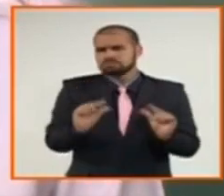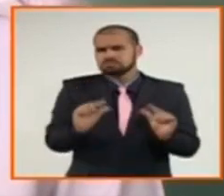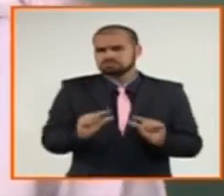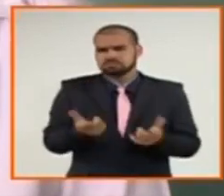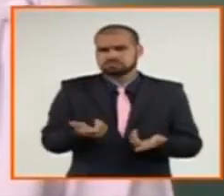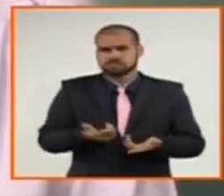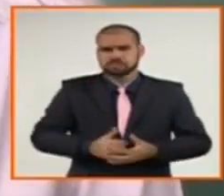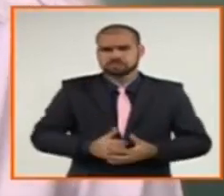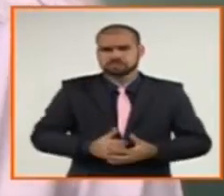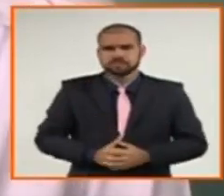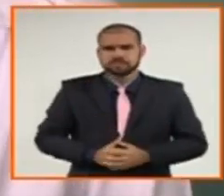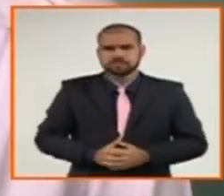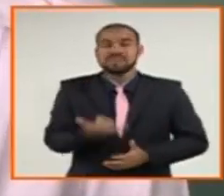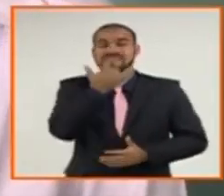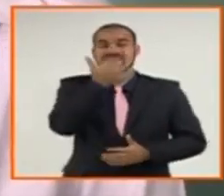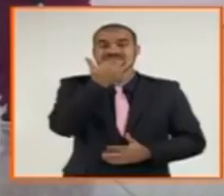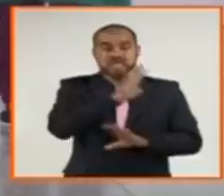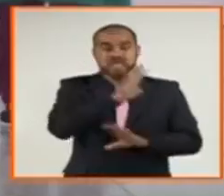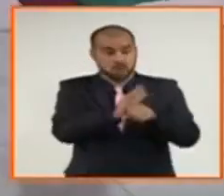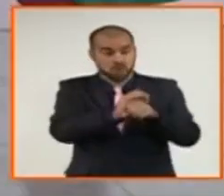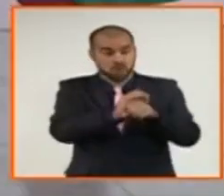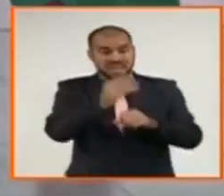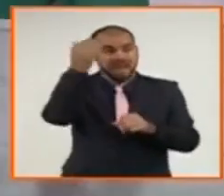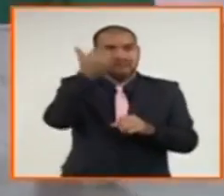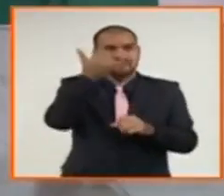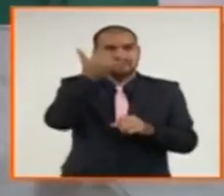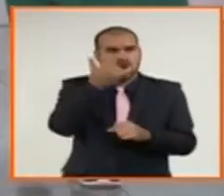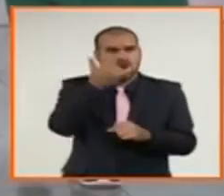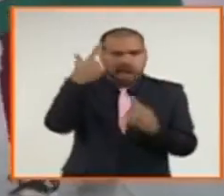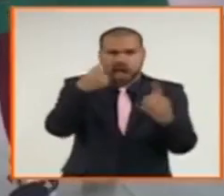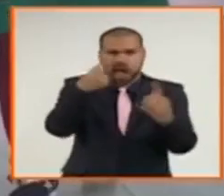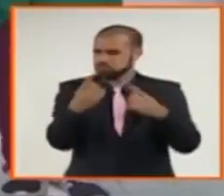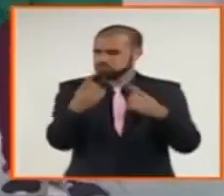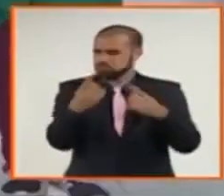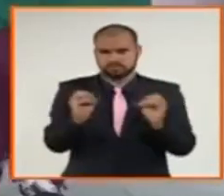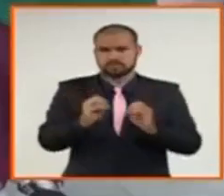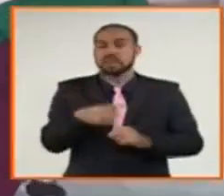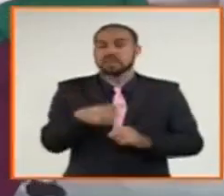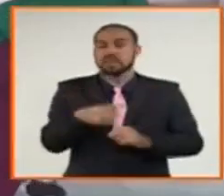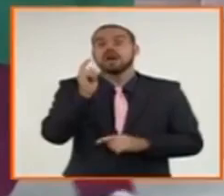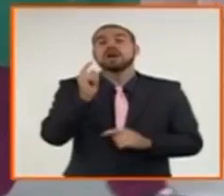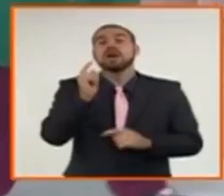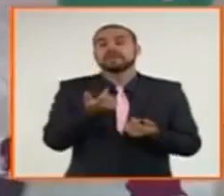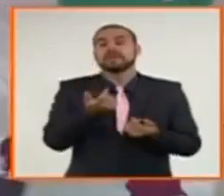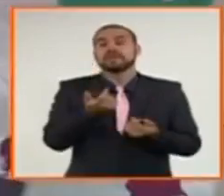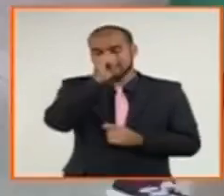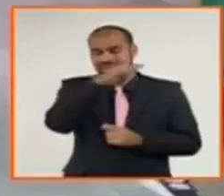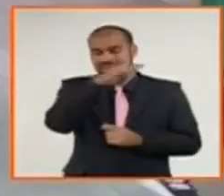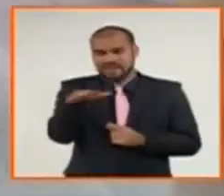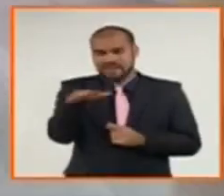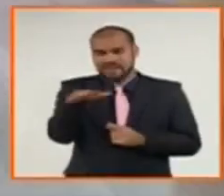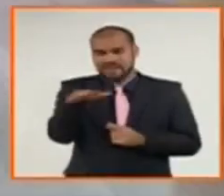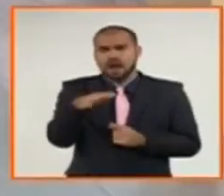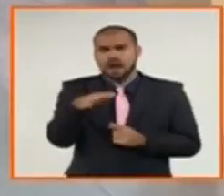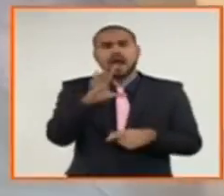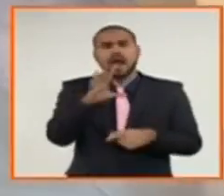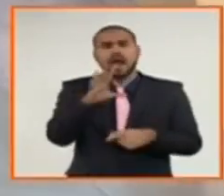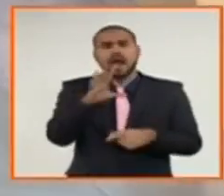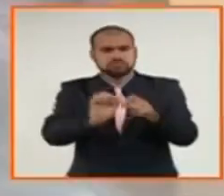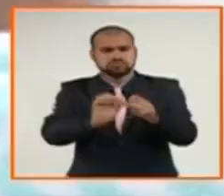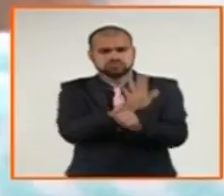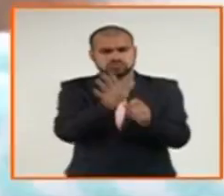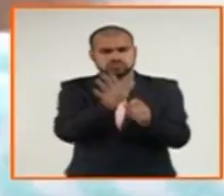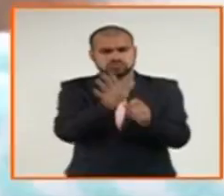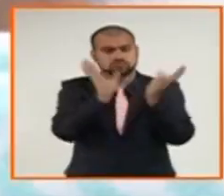niños que recibieron vacunación. Todas las cirugías a pacientes COVID-19 fueron asumidas en La